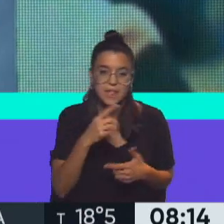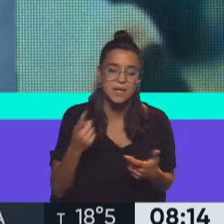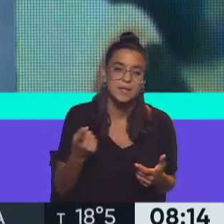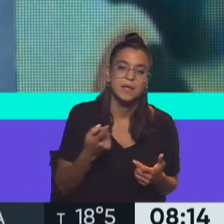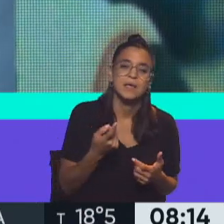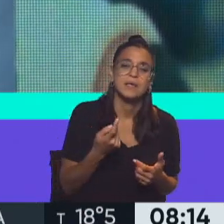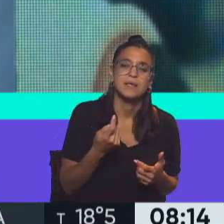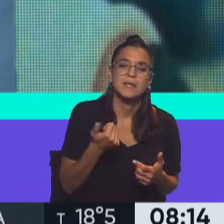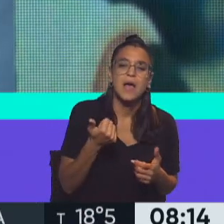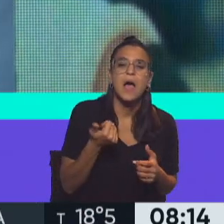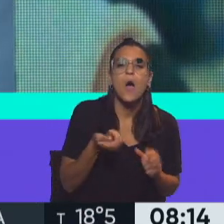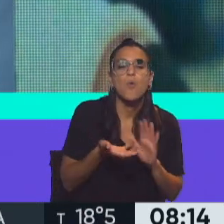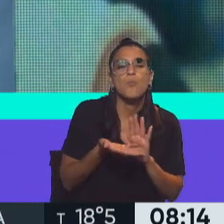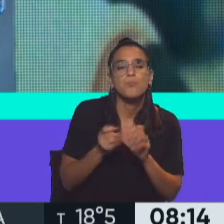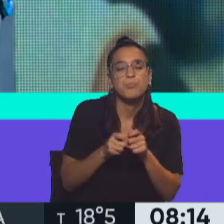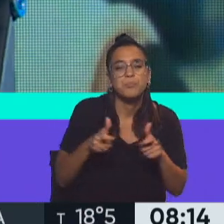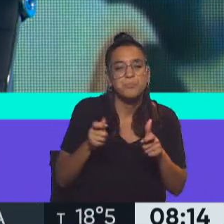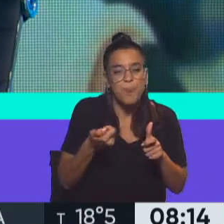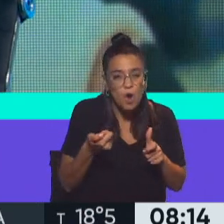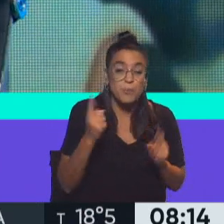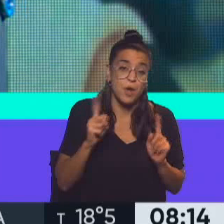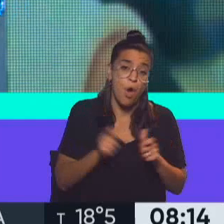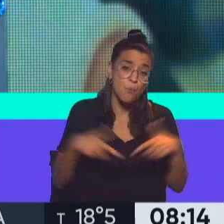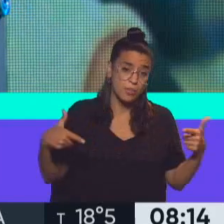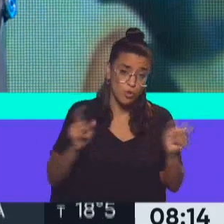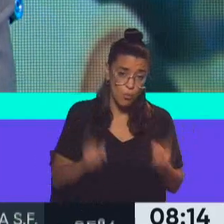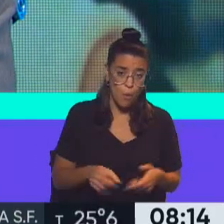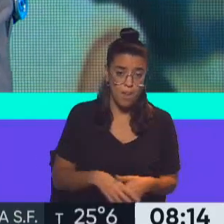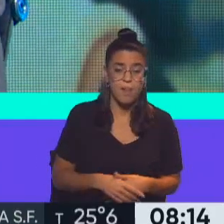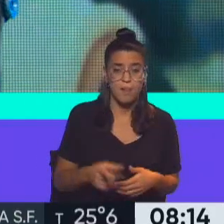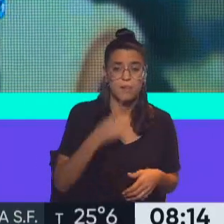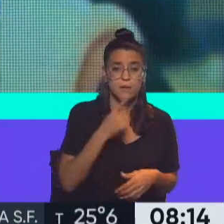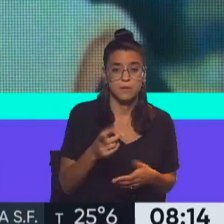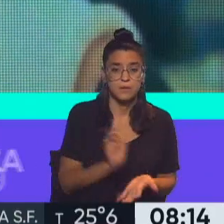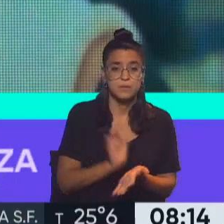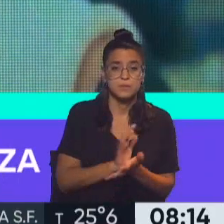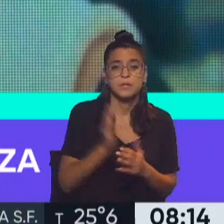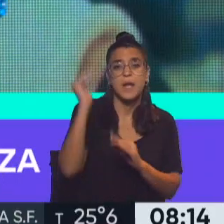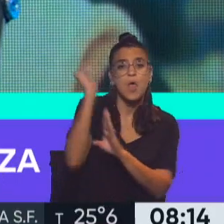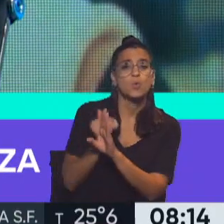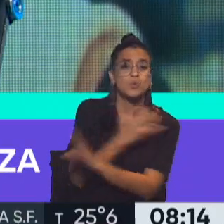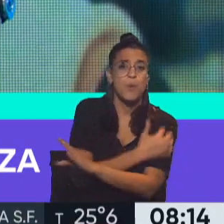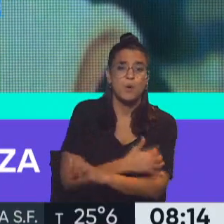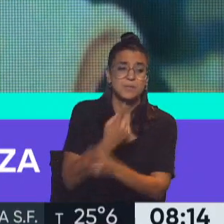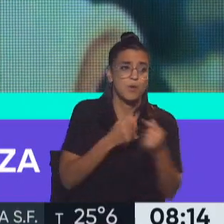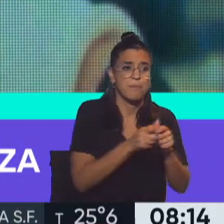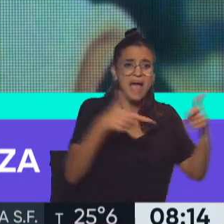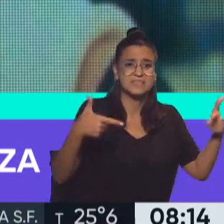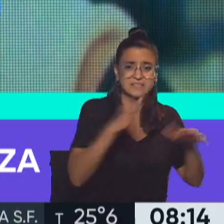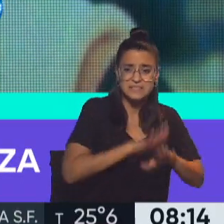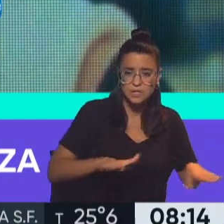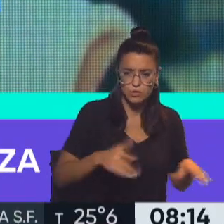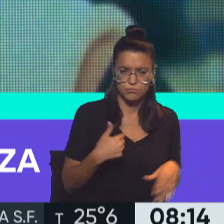cual casi no, aumentó levemente, pero aumentó, es decir, va a contramano de la reducción de la pobreza, y esto es